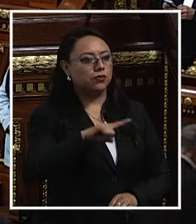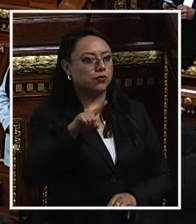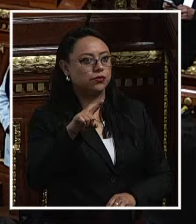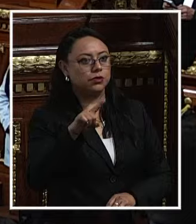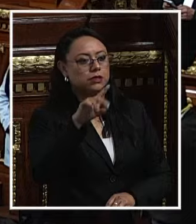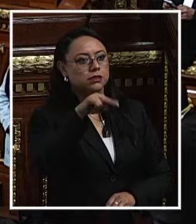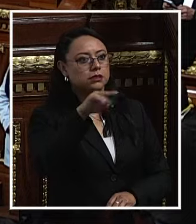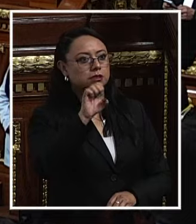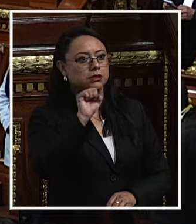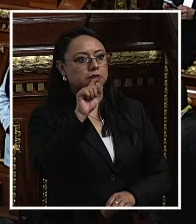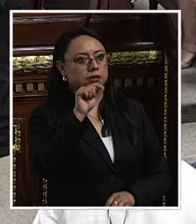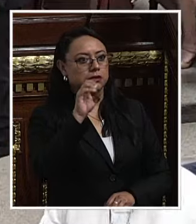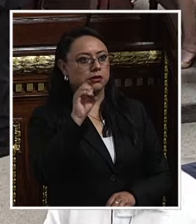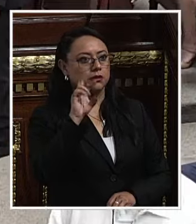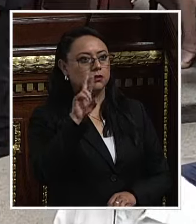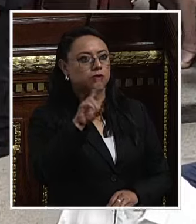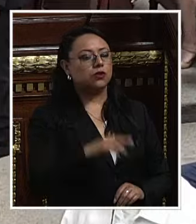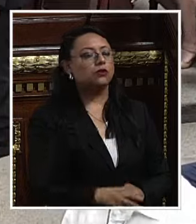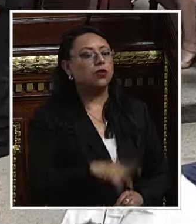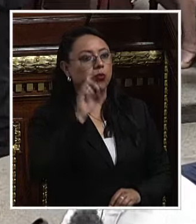Peralta León Rebeca.